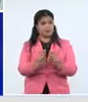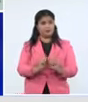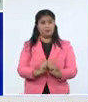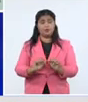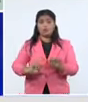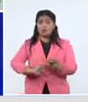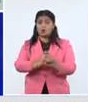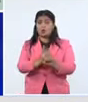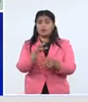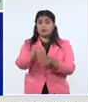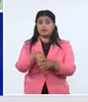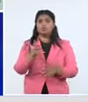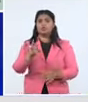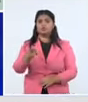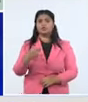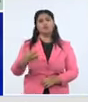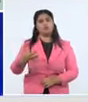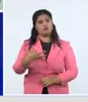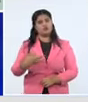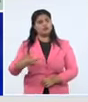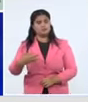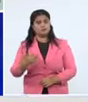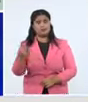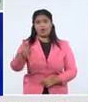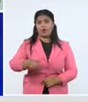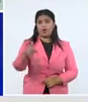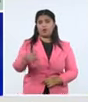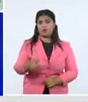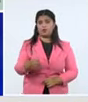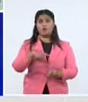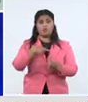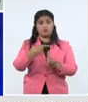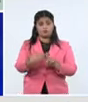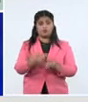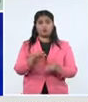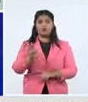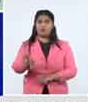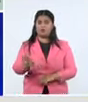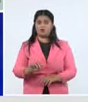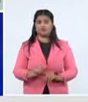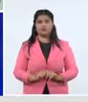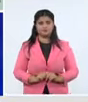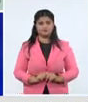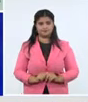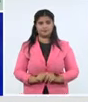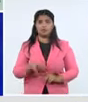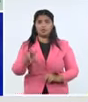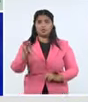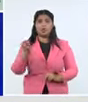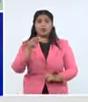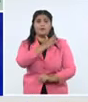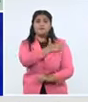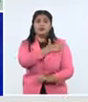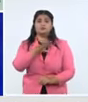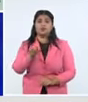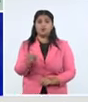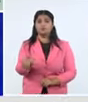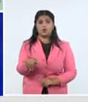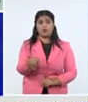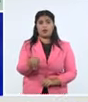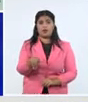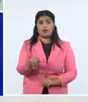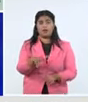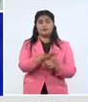de sus 11 municipios. Jaruco hoy reporta 8 casos positivos, Nueva Paz 4, al igual que San José de las